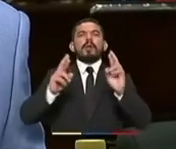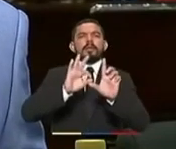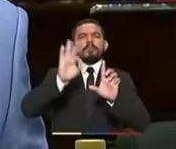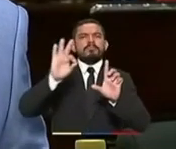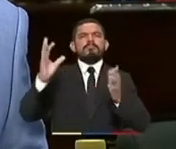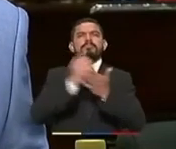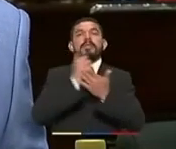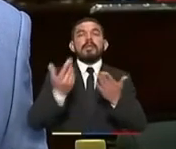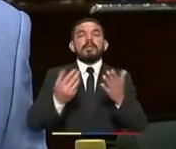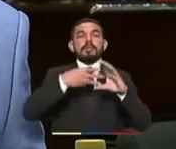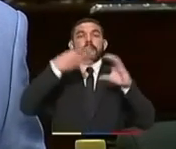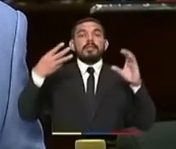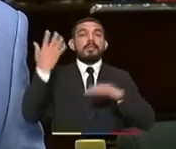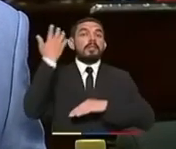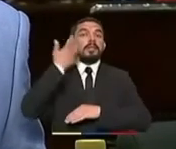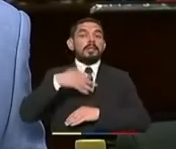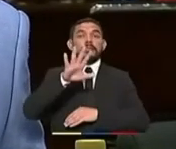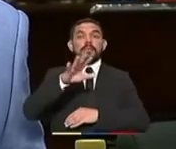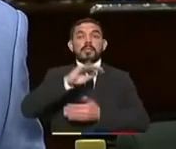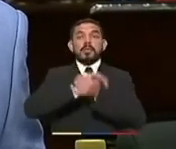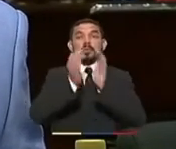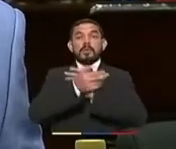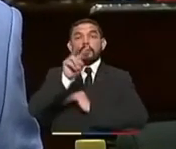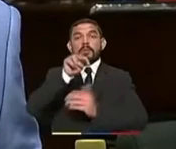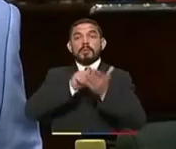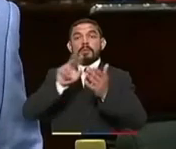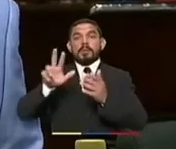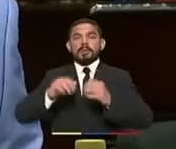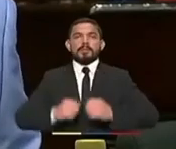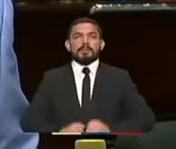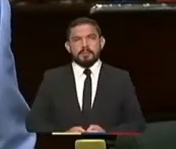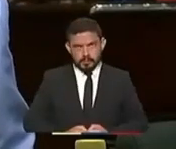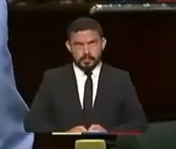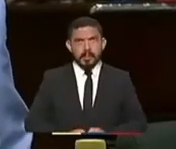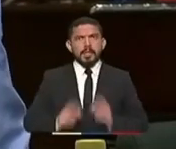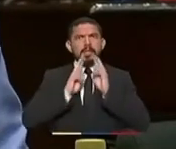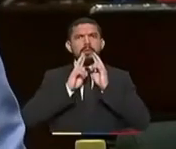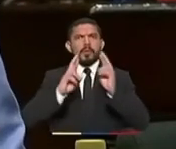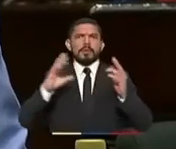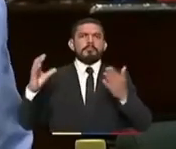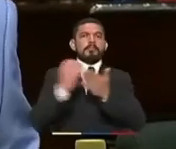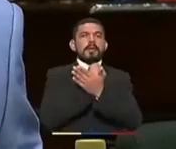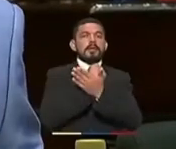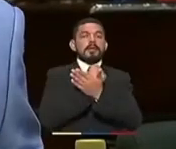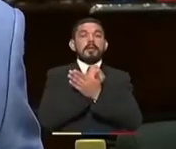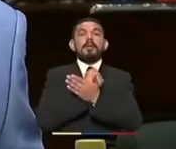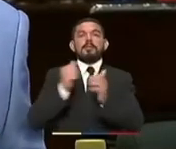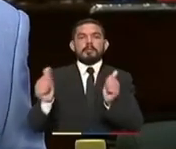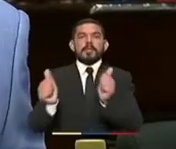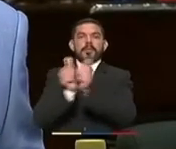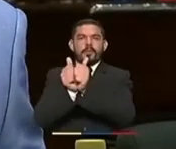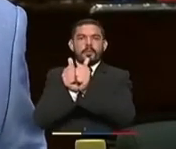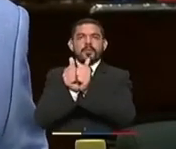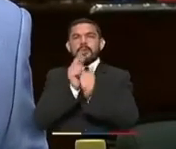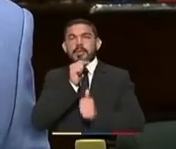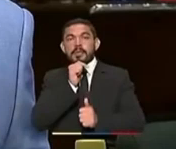Electoral el día 5 de noviembre de 2023, resultando ganador el binomio